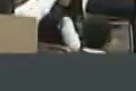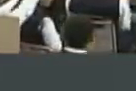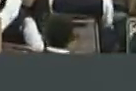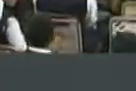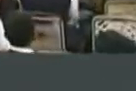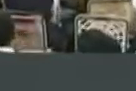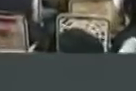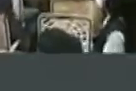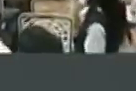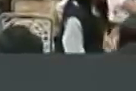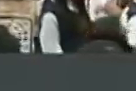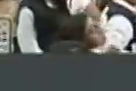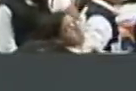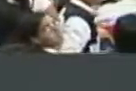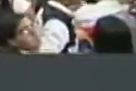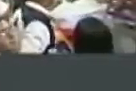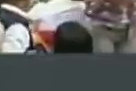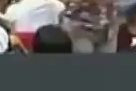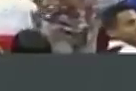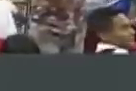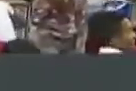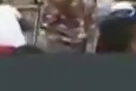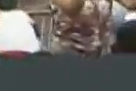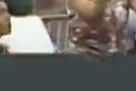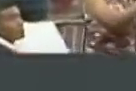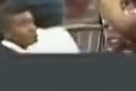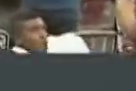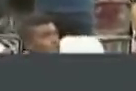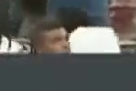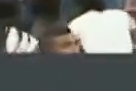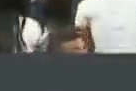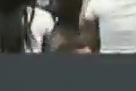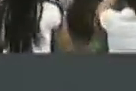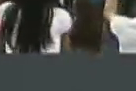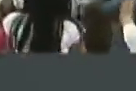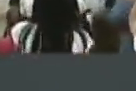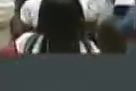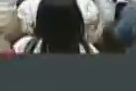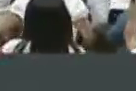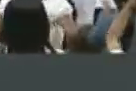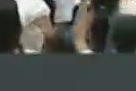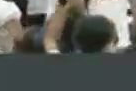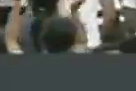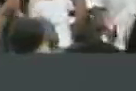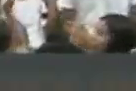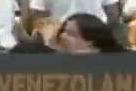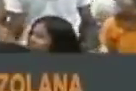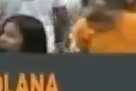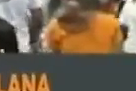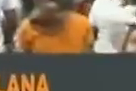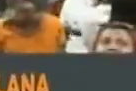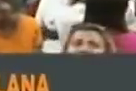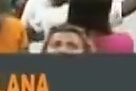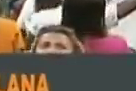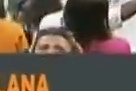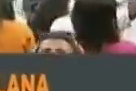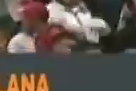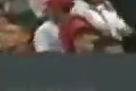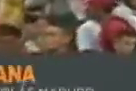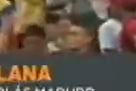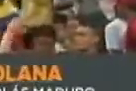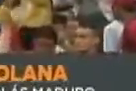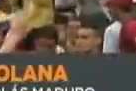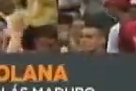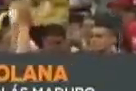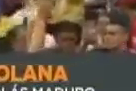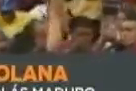de Estado venezolano acompañado de la primera combatiente Cilia Flores al Poliedro